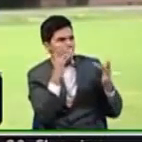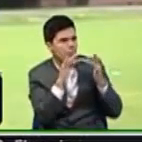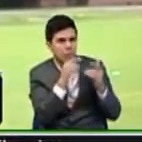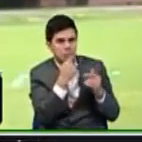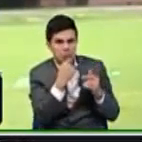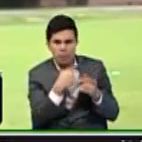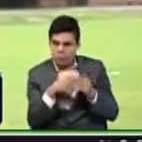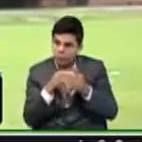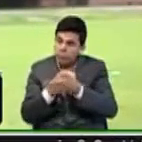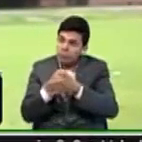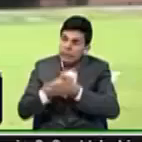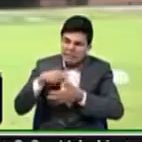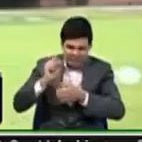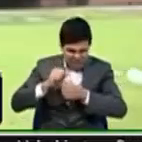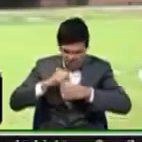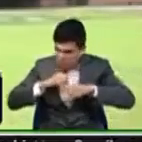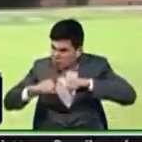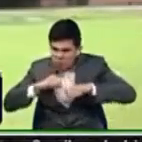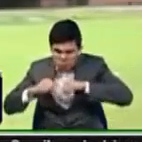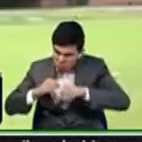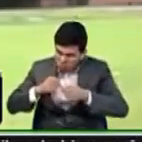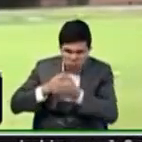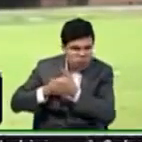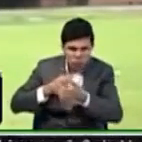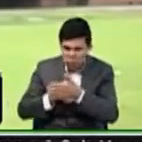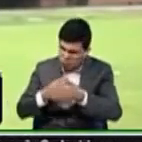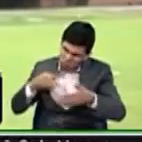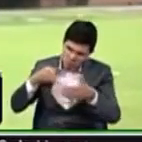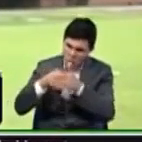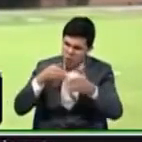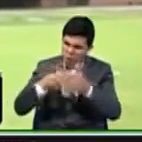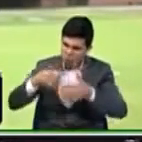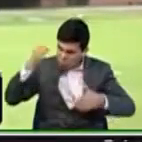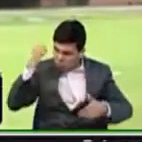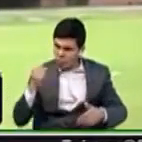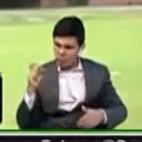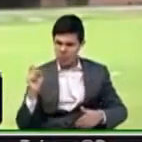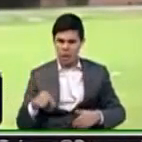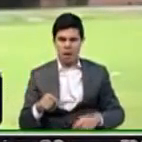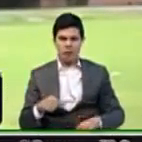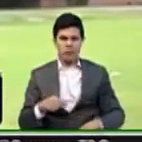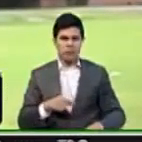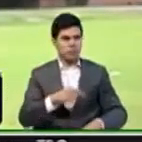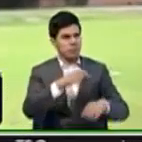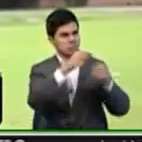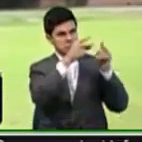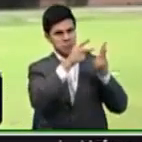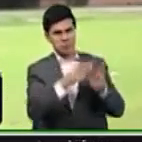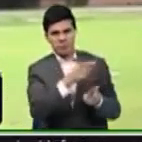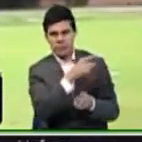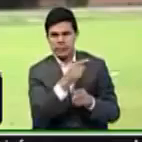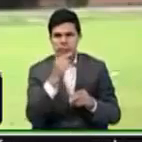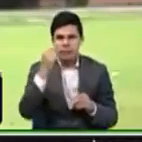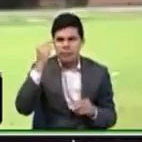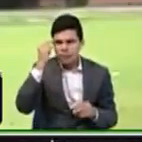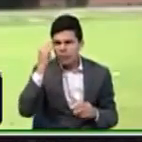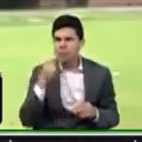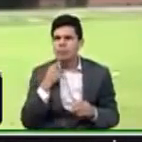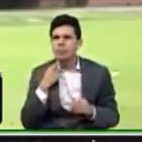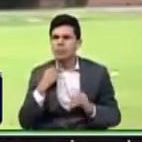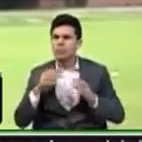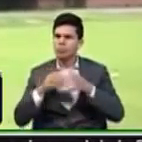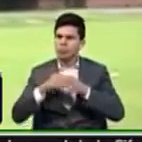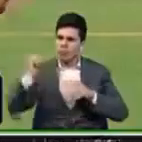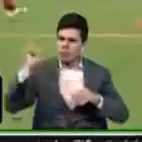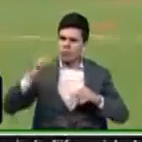agresividad, por ahí también la tenencia del balón, es un profe que le gusta que el equipo le dé